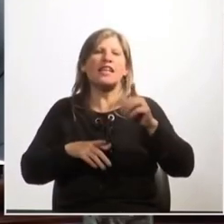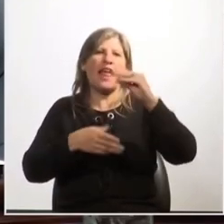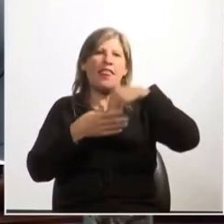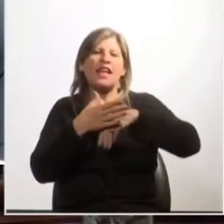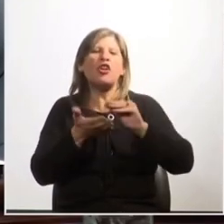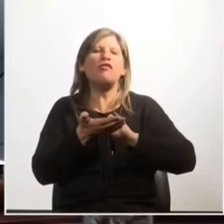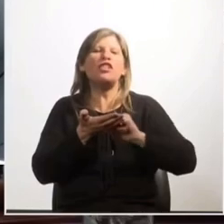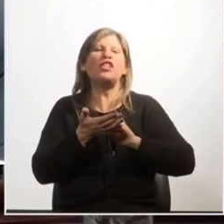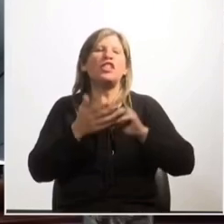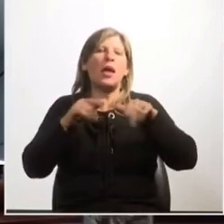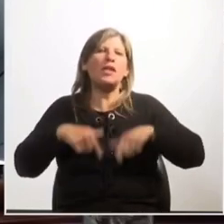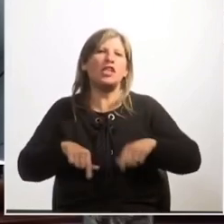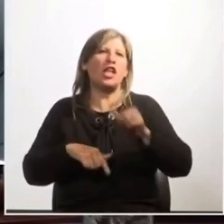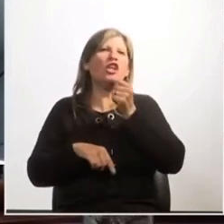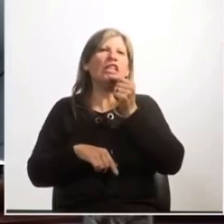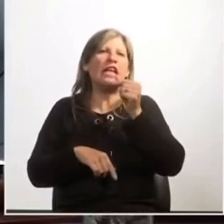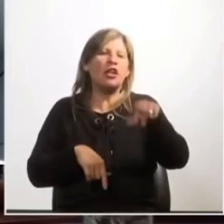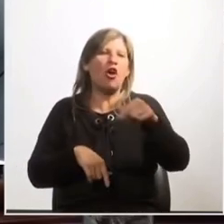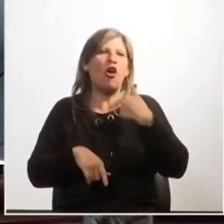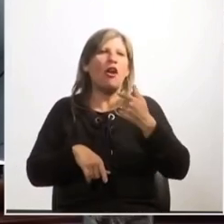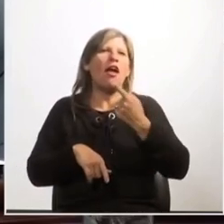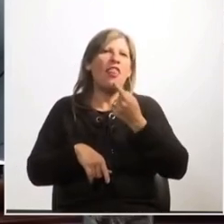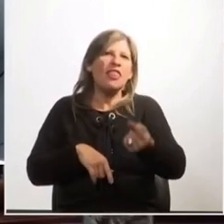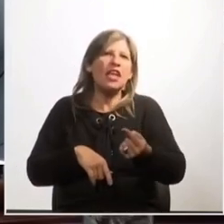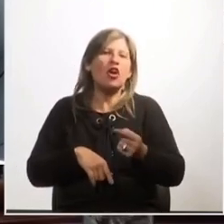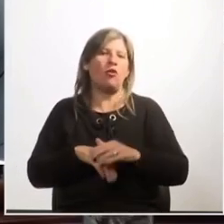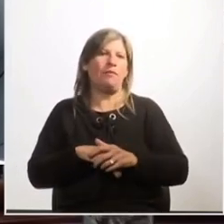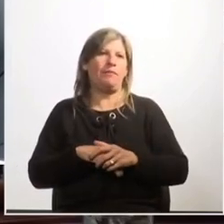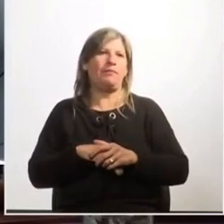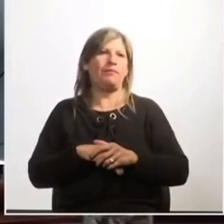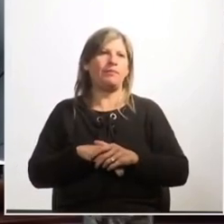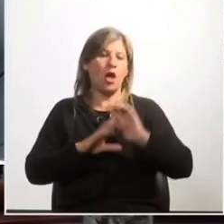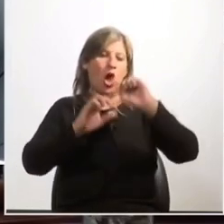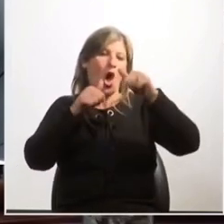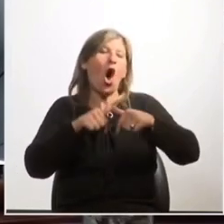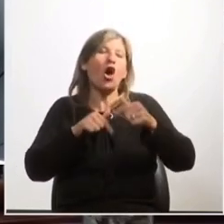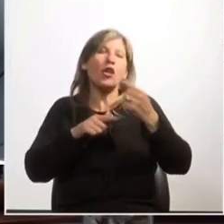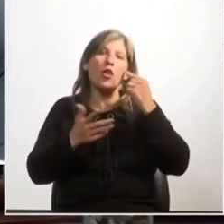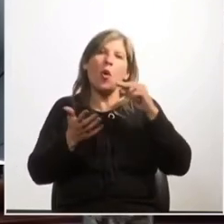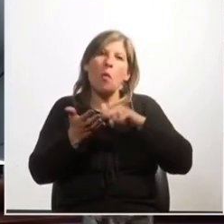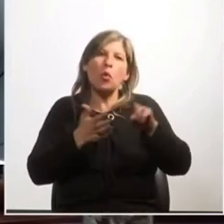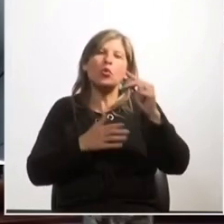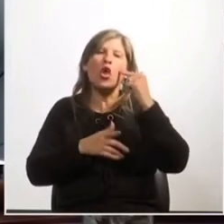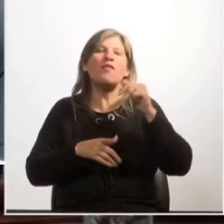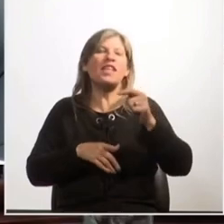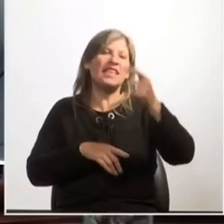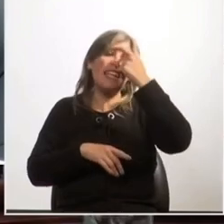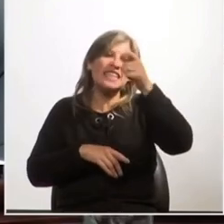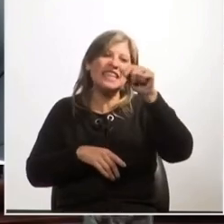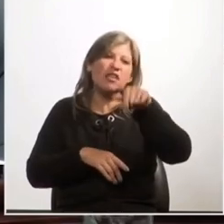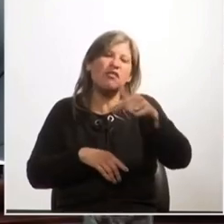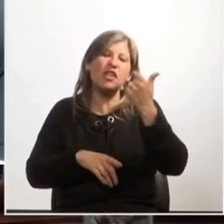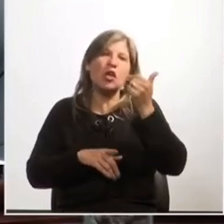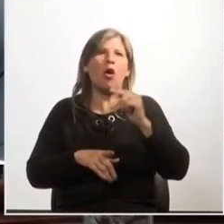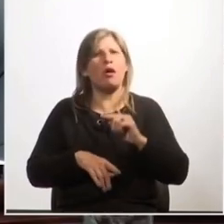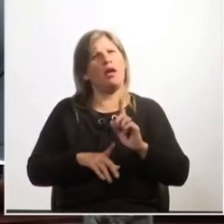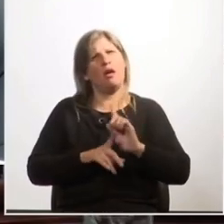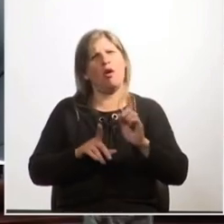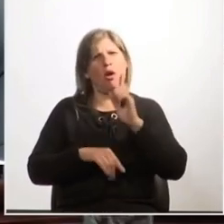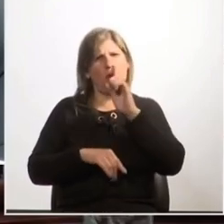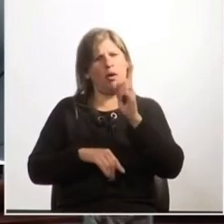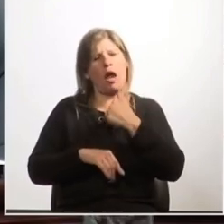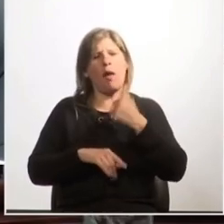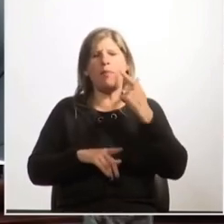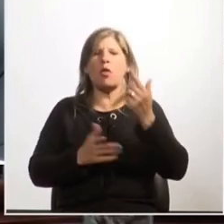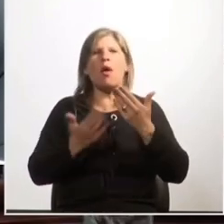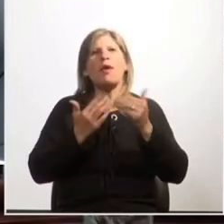Interior, indicaba que, y cito, hoy desde un punto de vista científico es apresurado hablar de